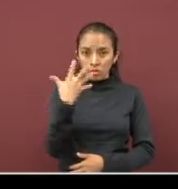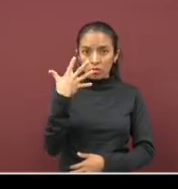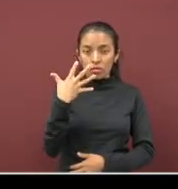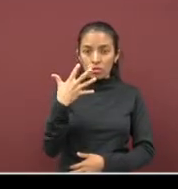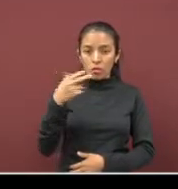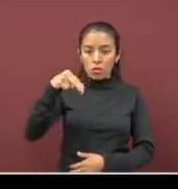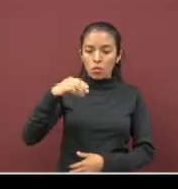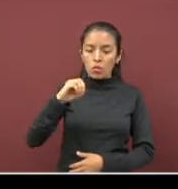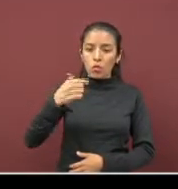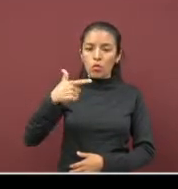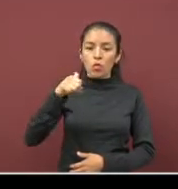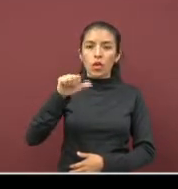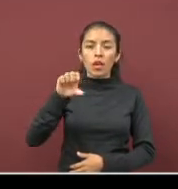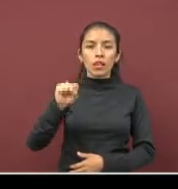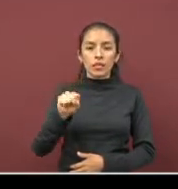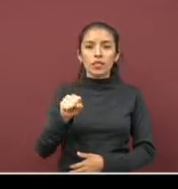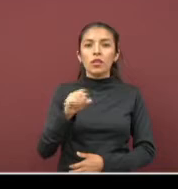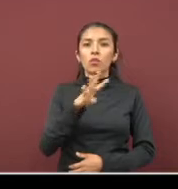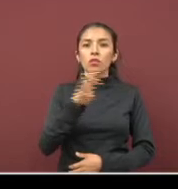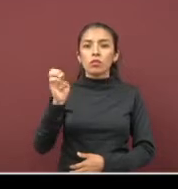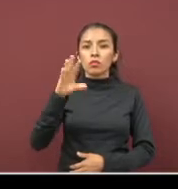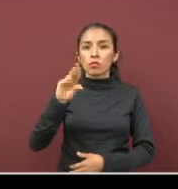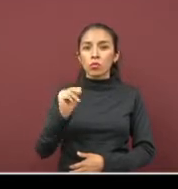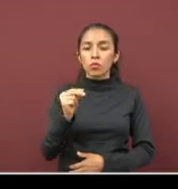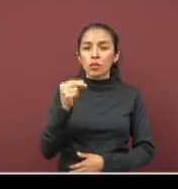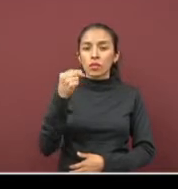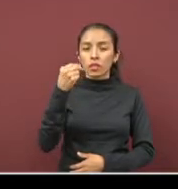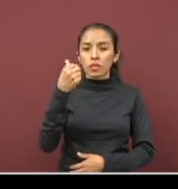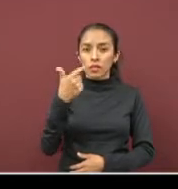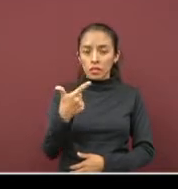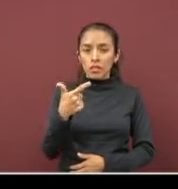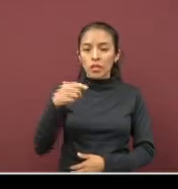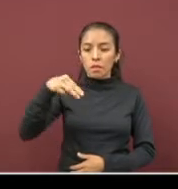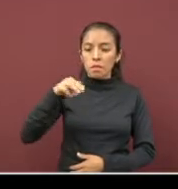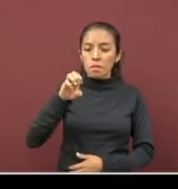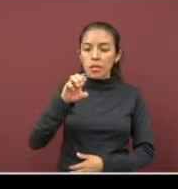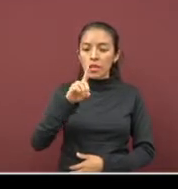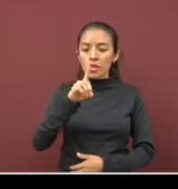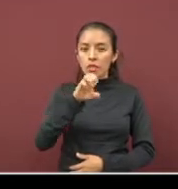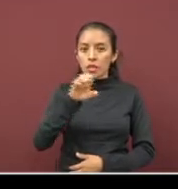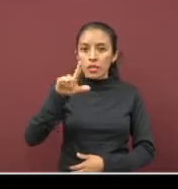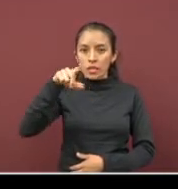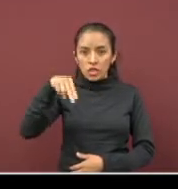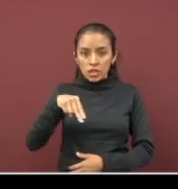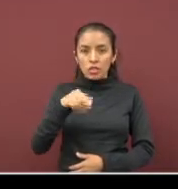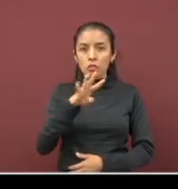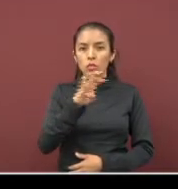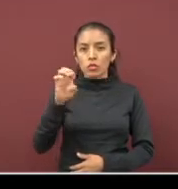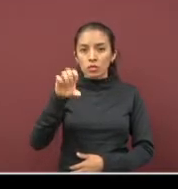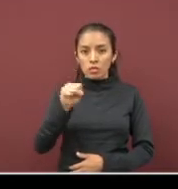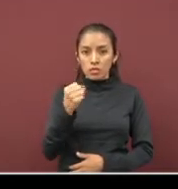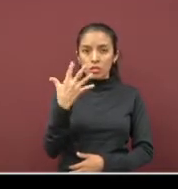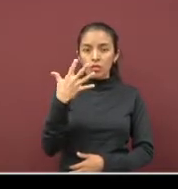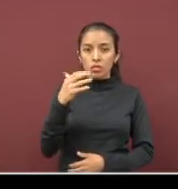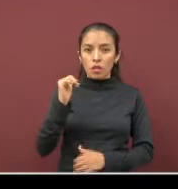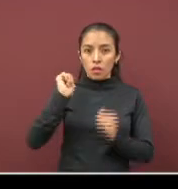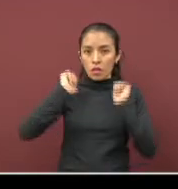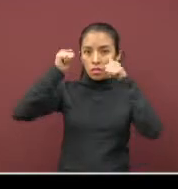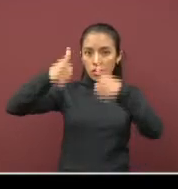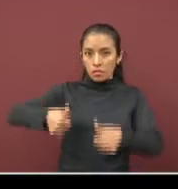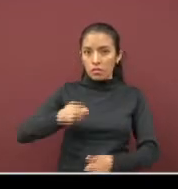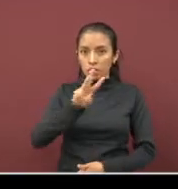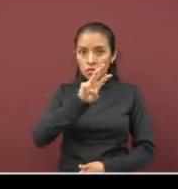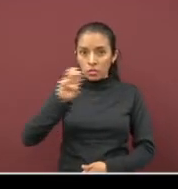nogales con 497 medellín 465 alvarado